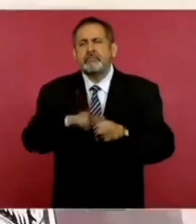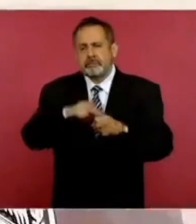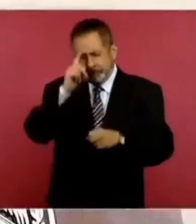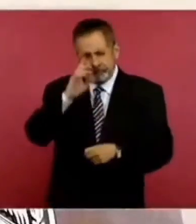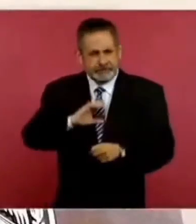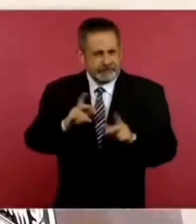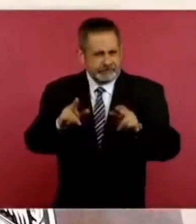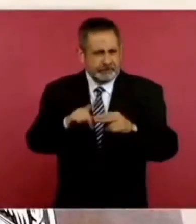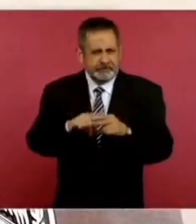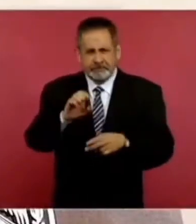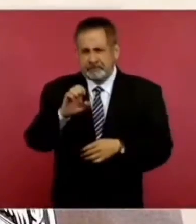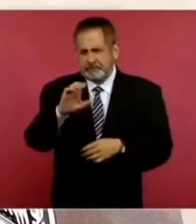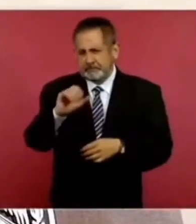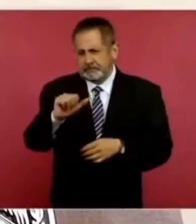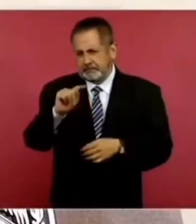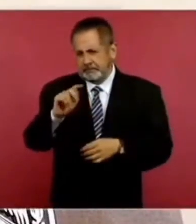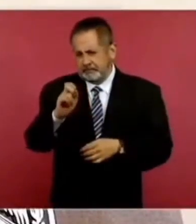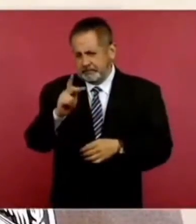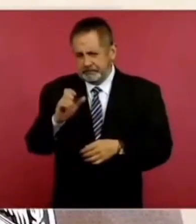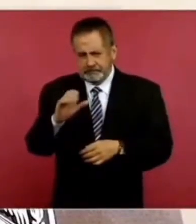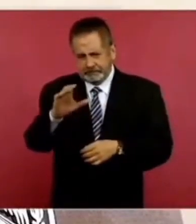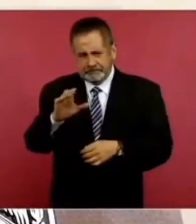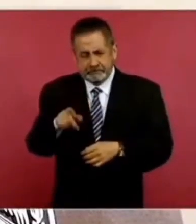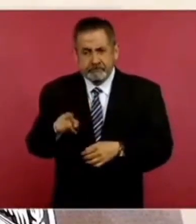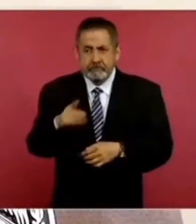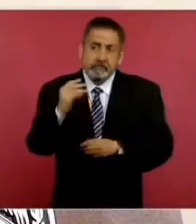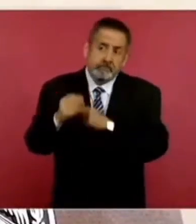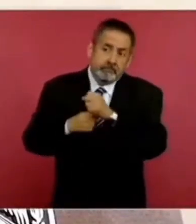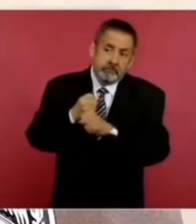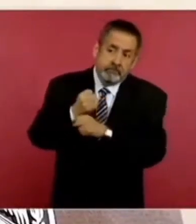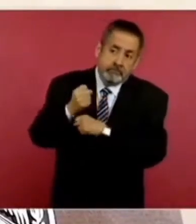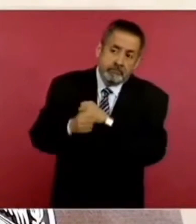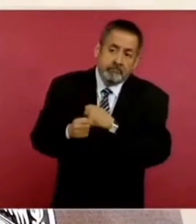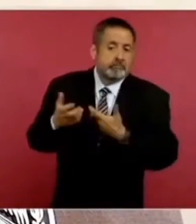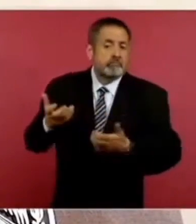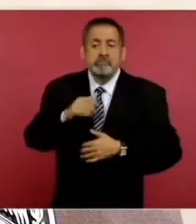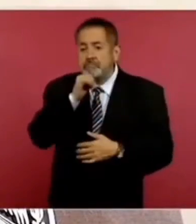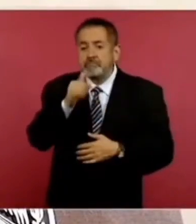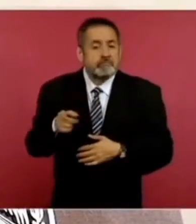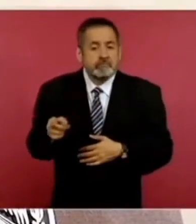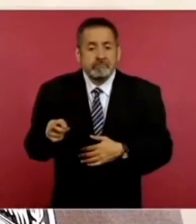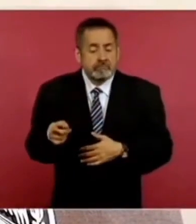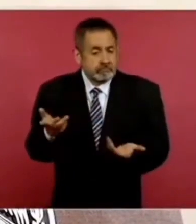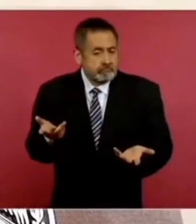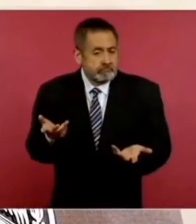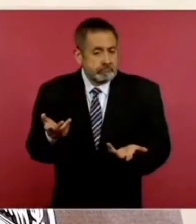Ecatepec que lleva años sin operación, como un